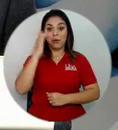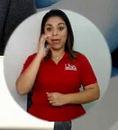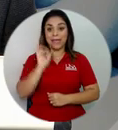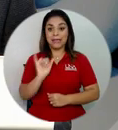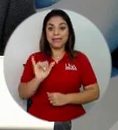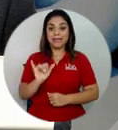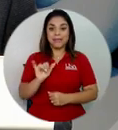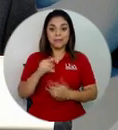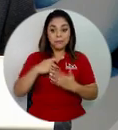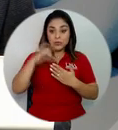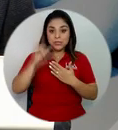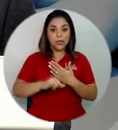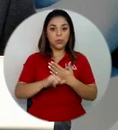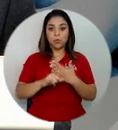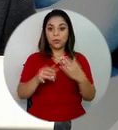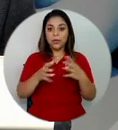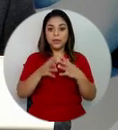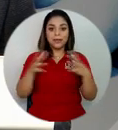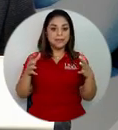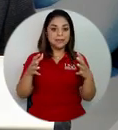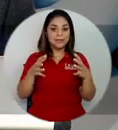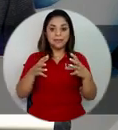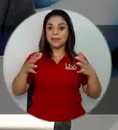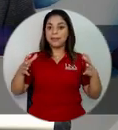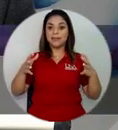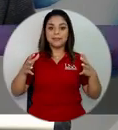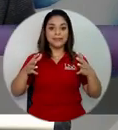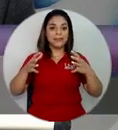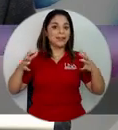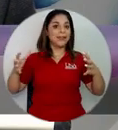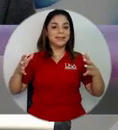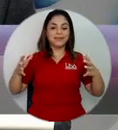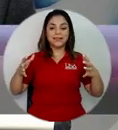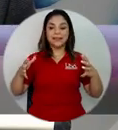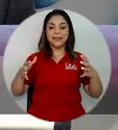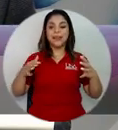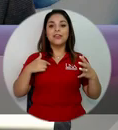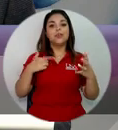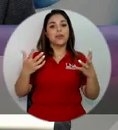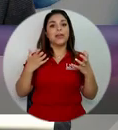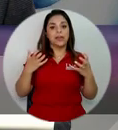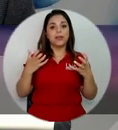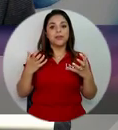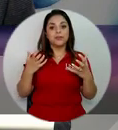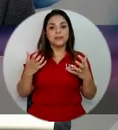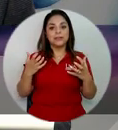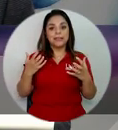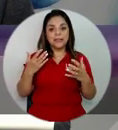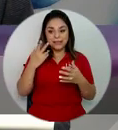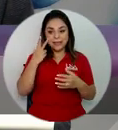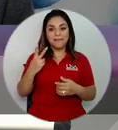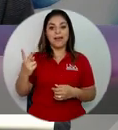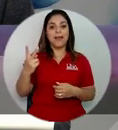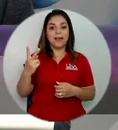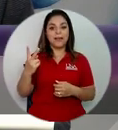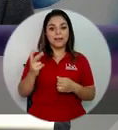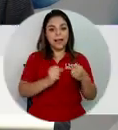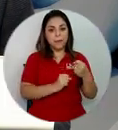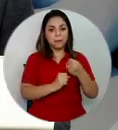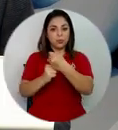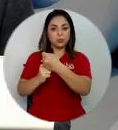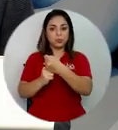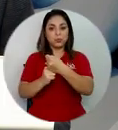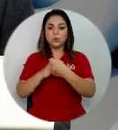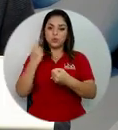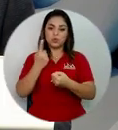Porque este proyecto crece y crece, y nosotros quisiéramos que ese crecimiento se vea reflejado, ¿verdad?, en todo